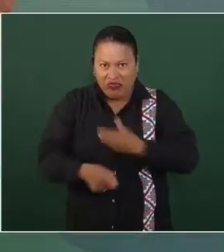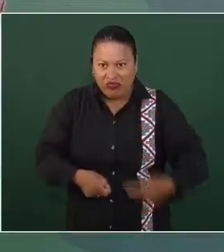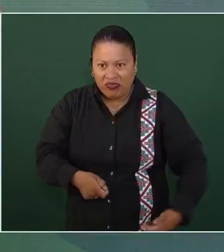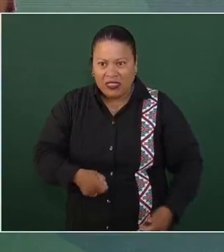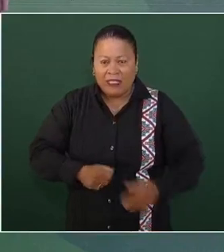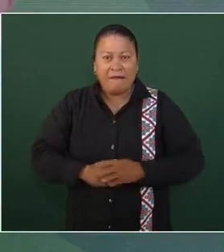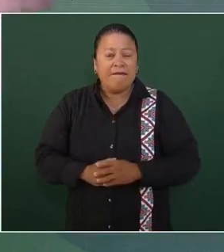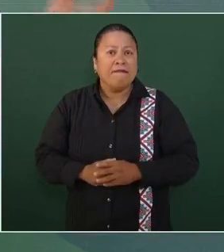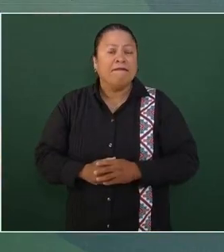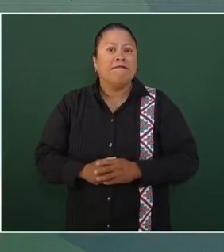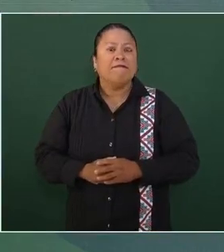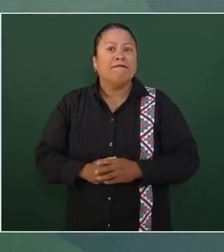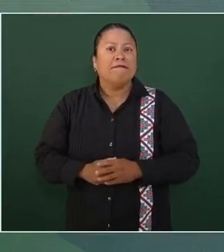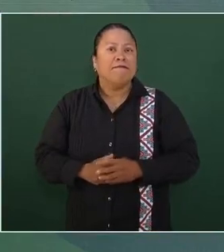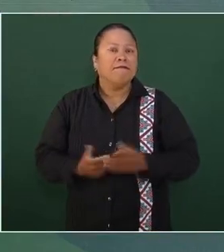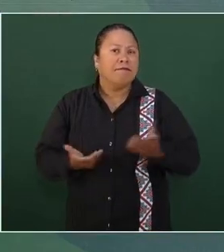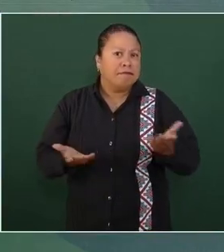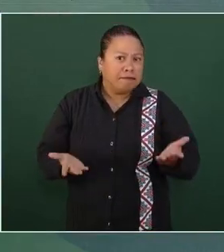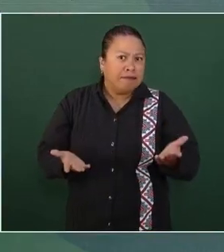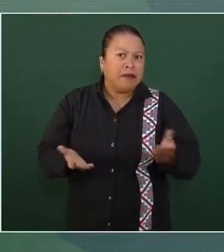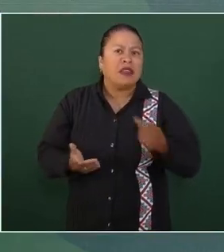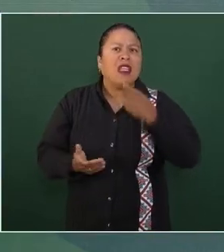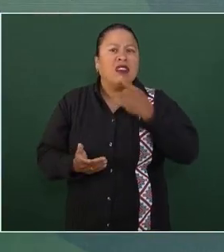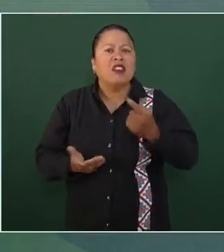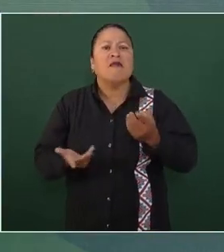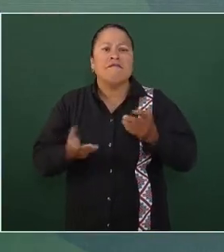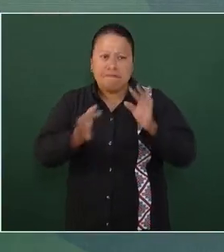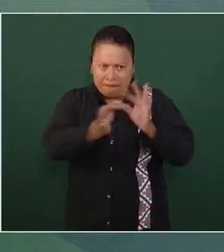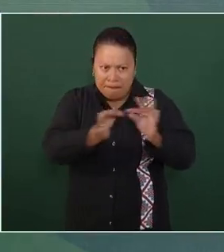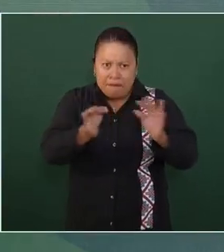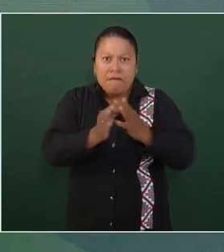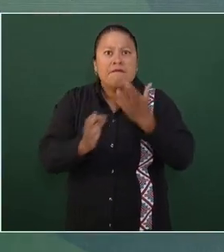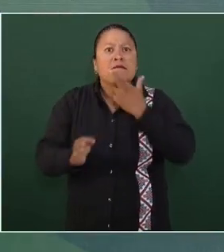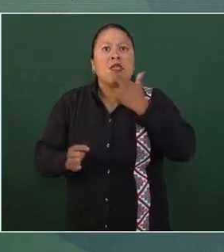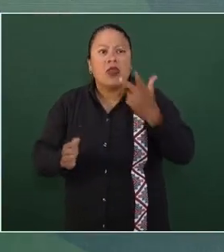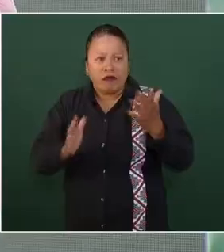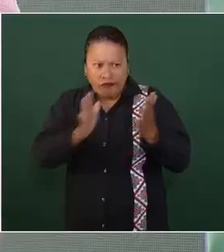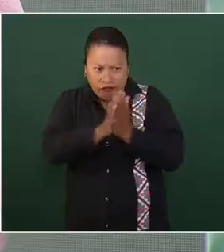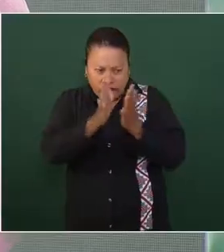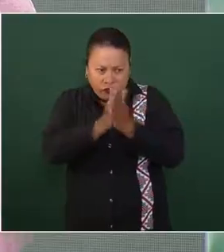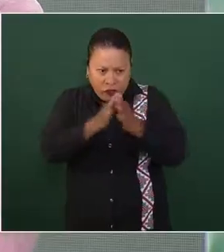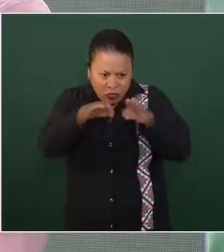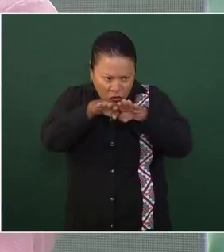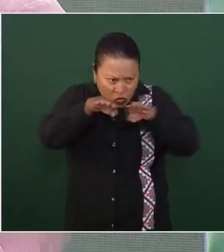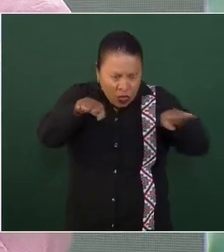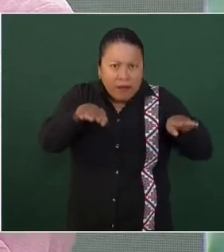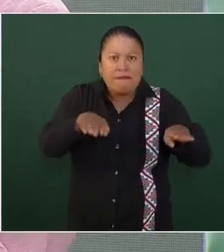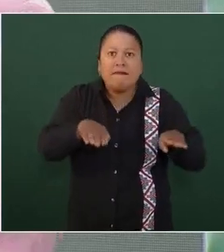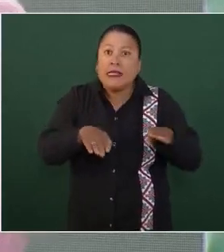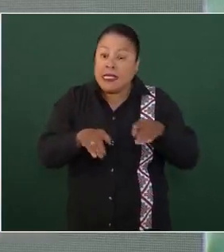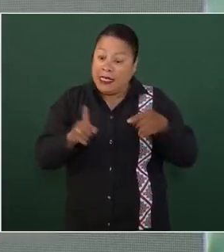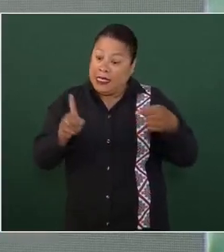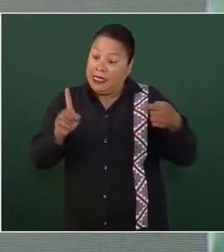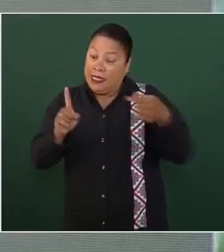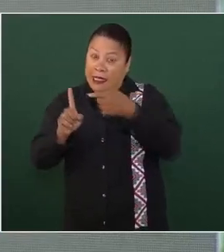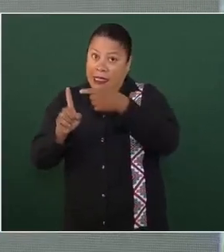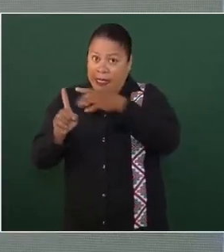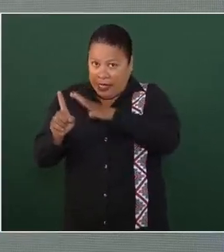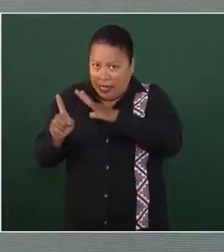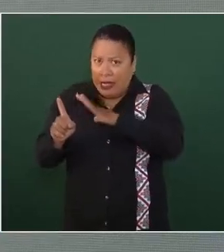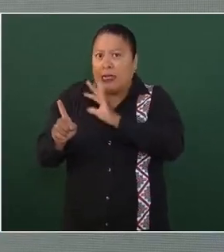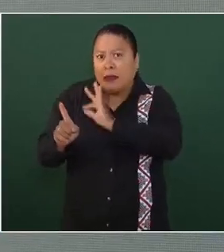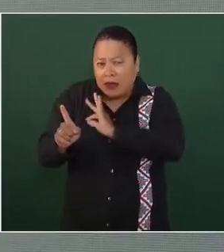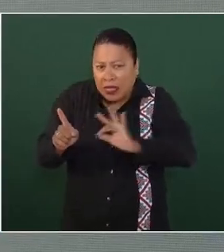planteando la democracia tenía oportunidad de